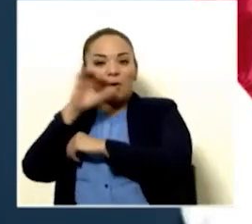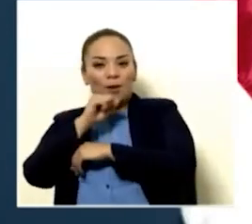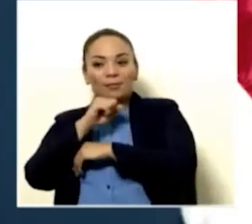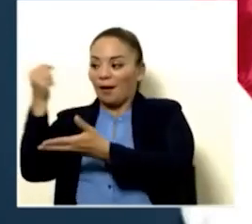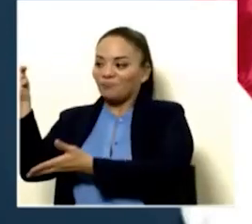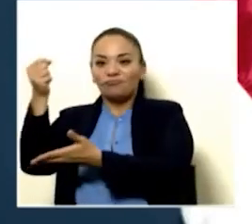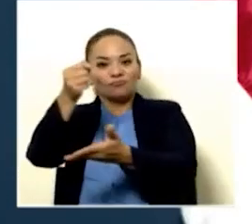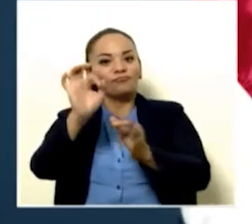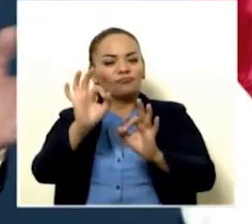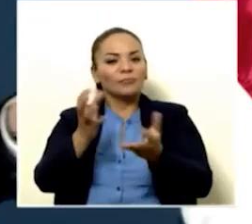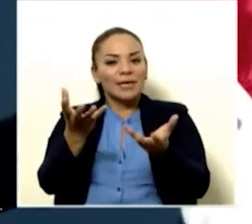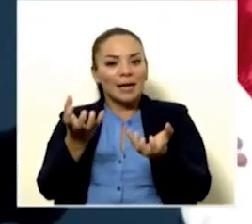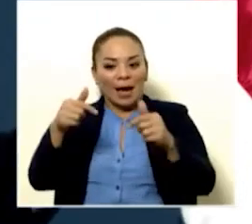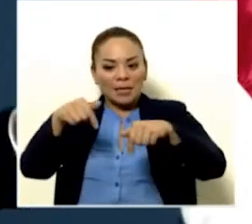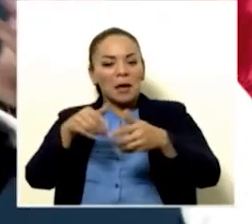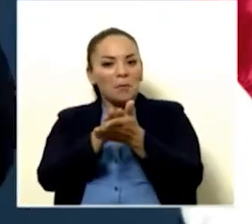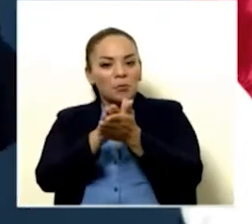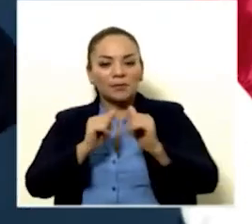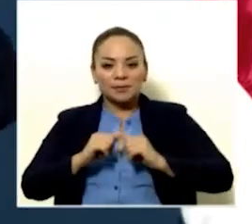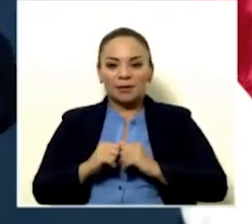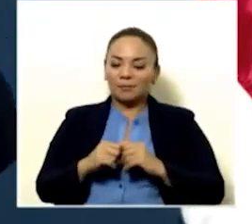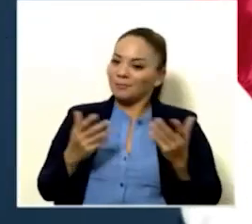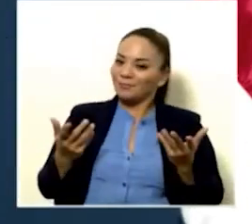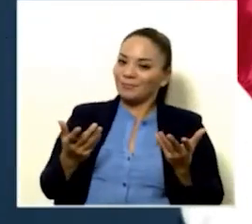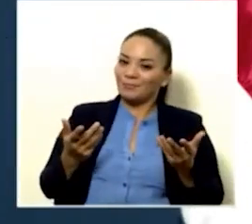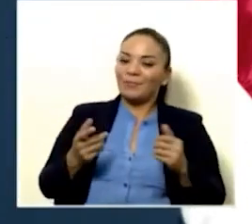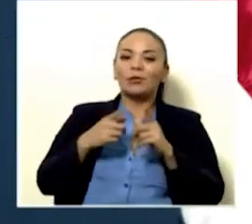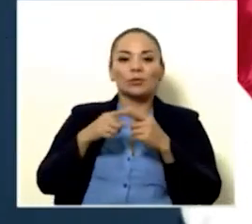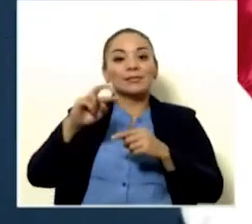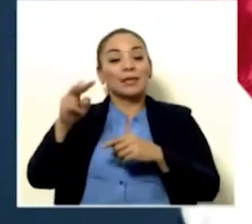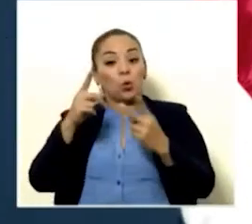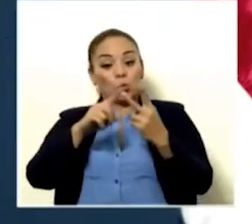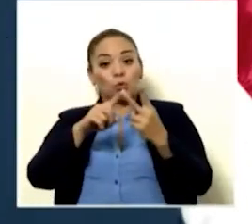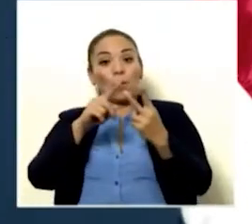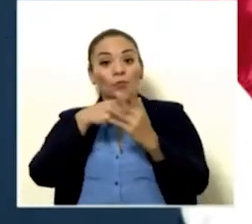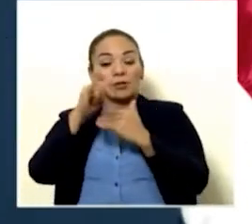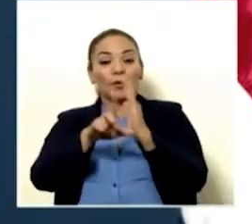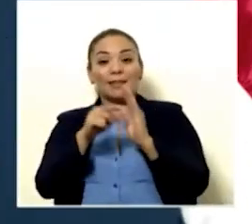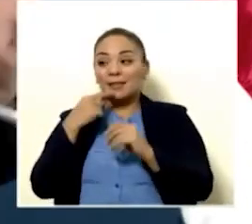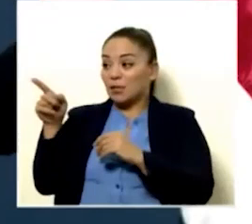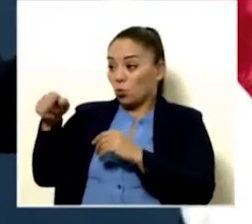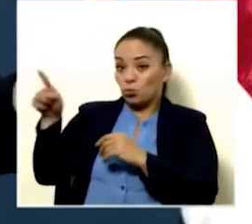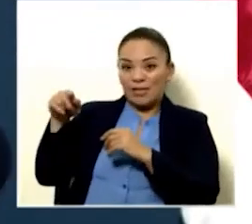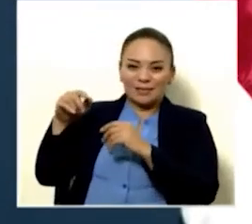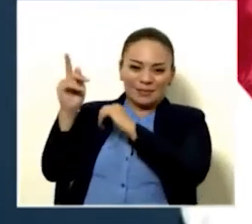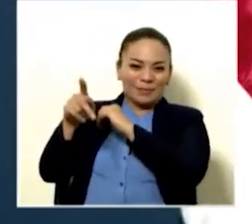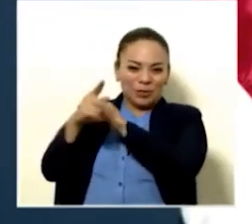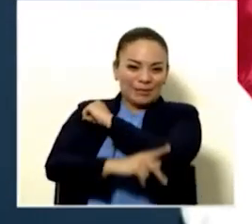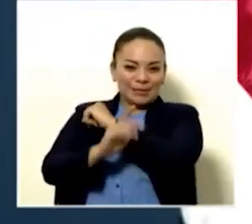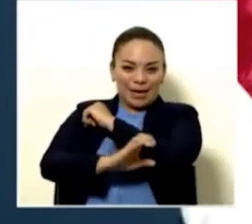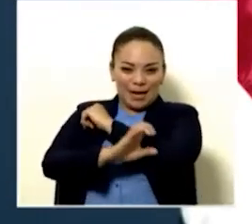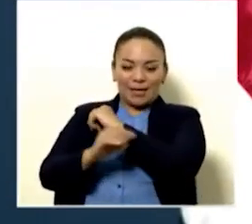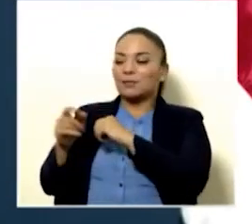deja. Entonces, ese segundo proyecto de ley dice, si usted tiene plata, cree en Costa Rica, ve lo